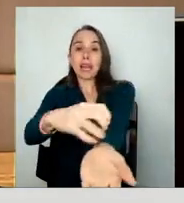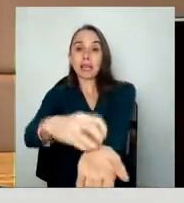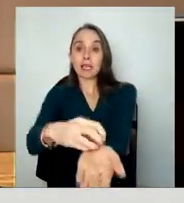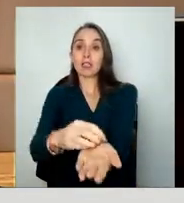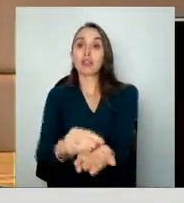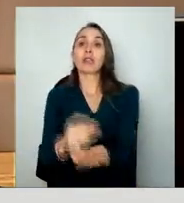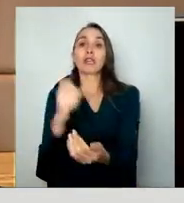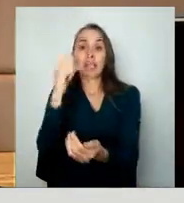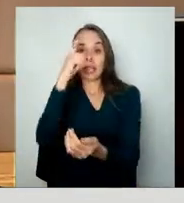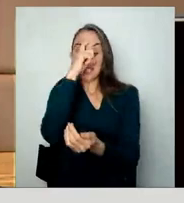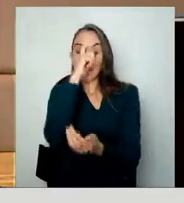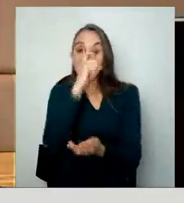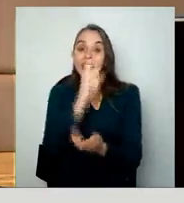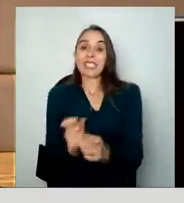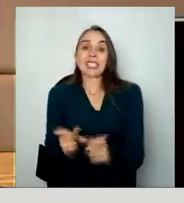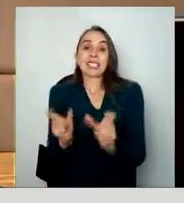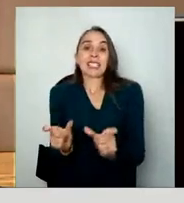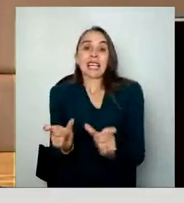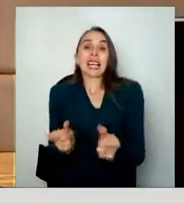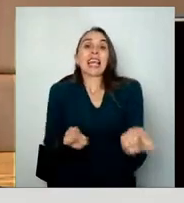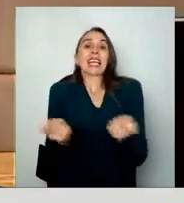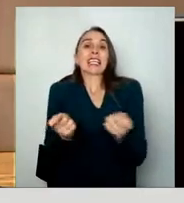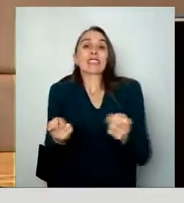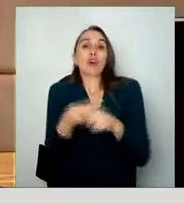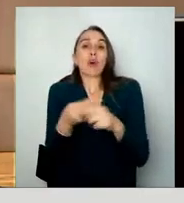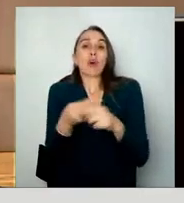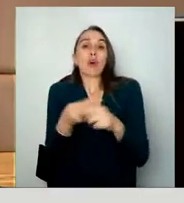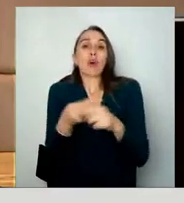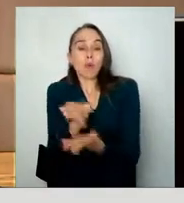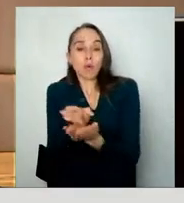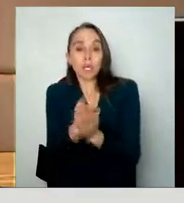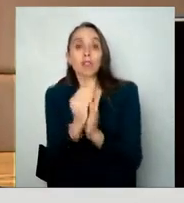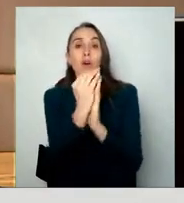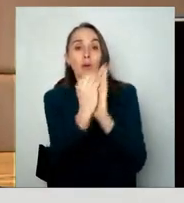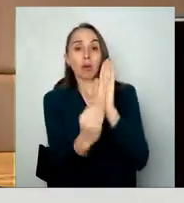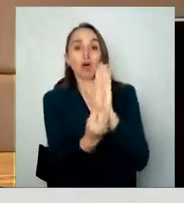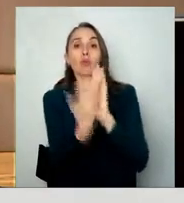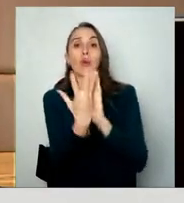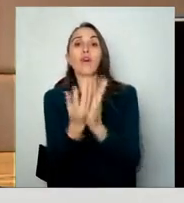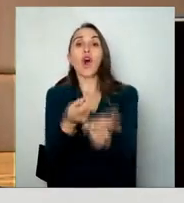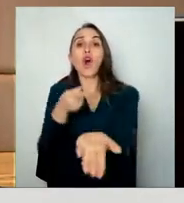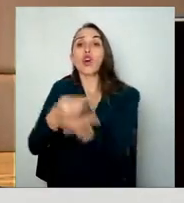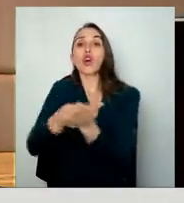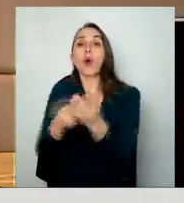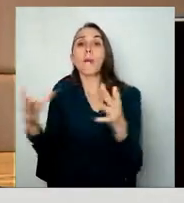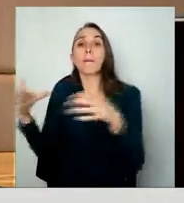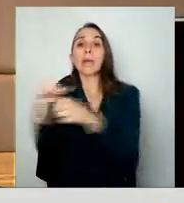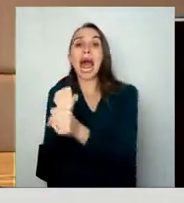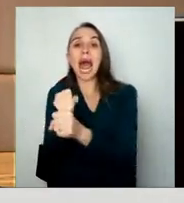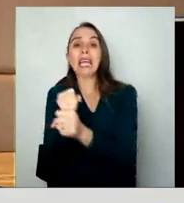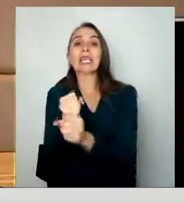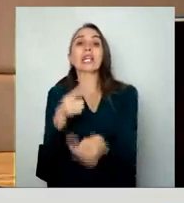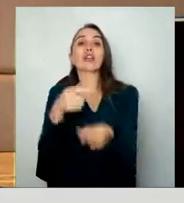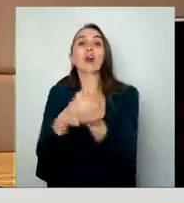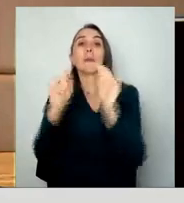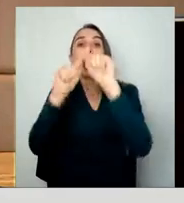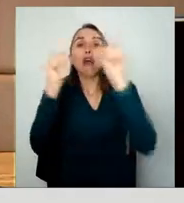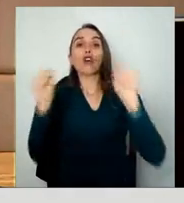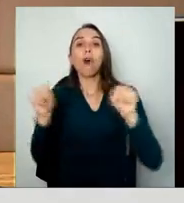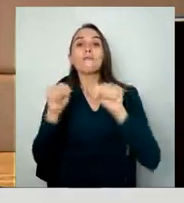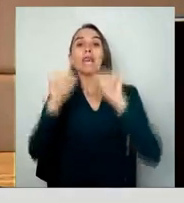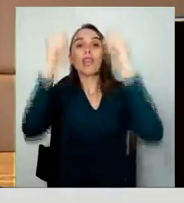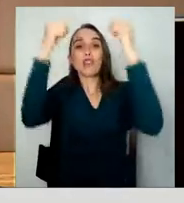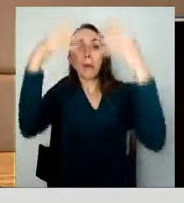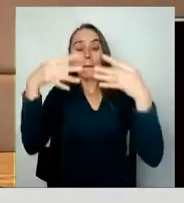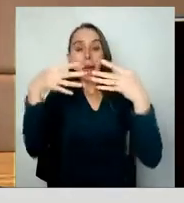pública este proyecto establece un nuevo procedimiento de compra ágil y convenio marco con estándares de control que